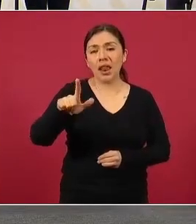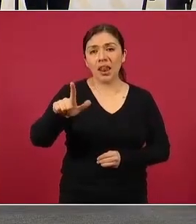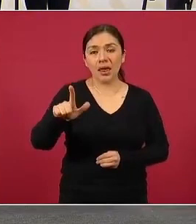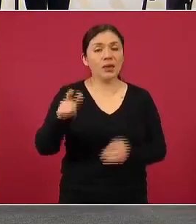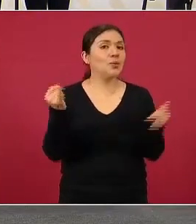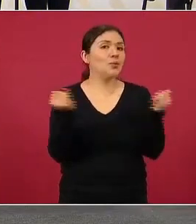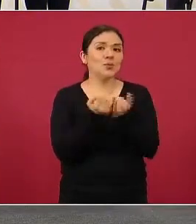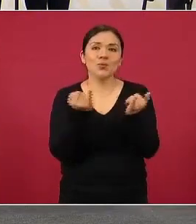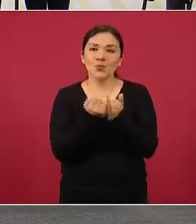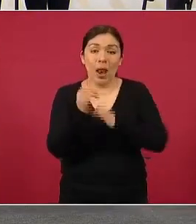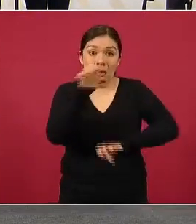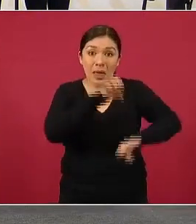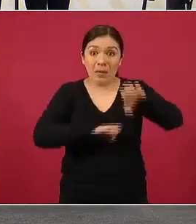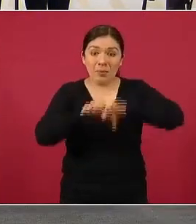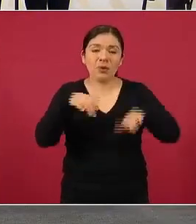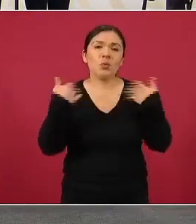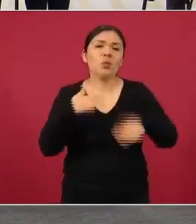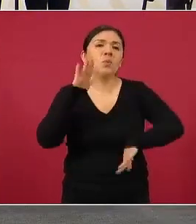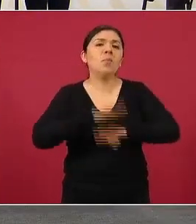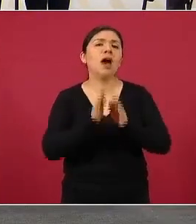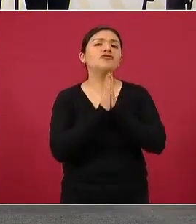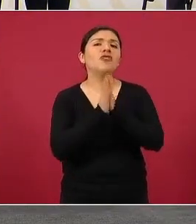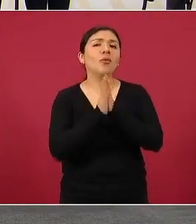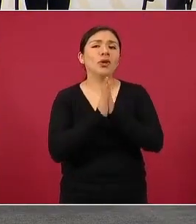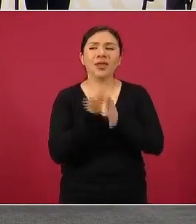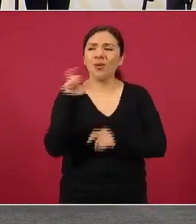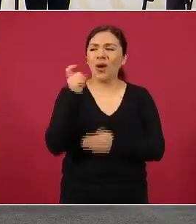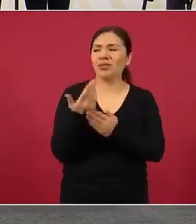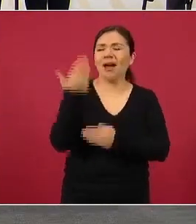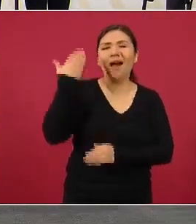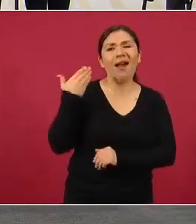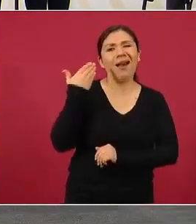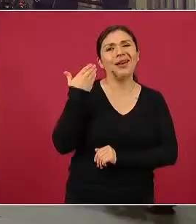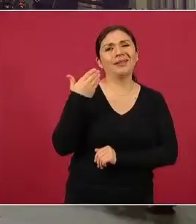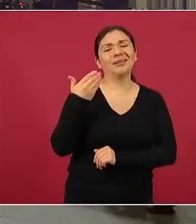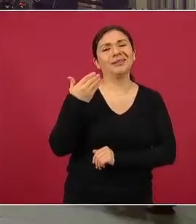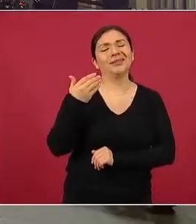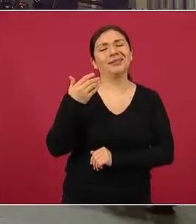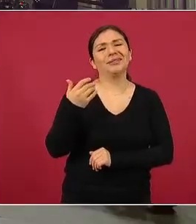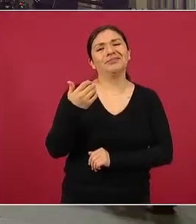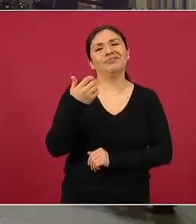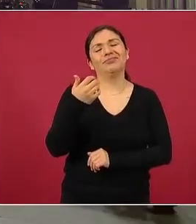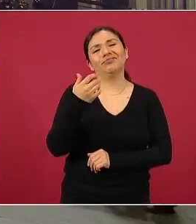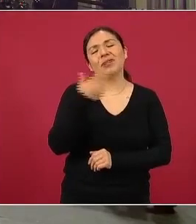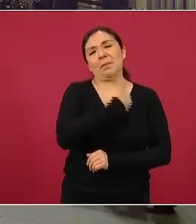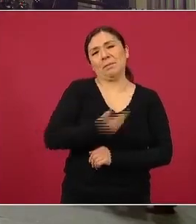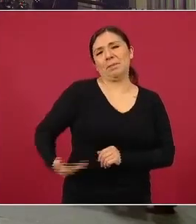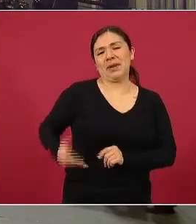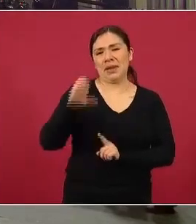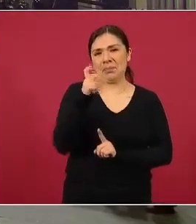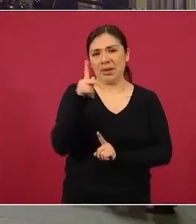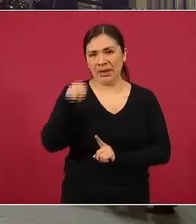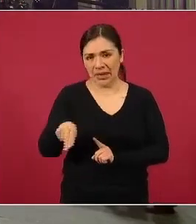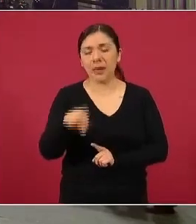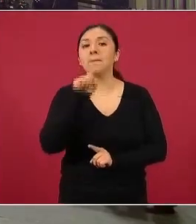era la empresa favorita en el sexenio pasado, también española.